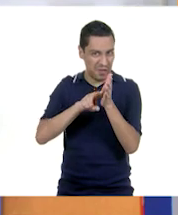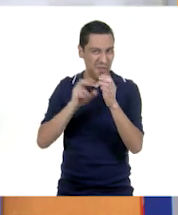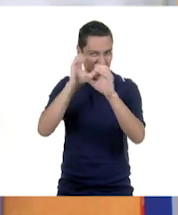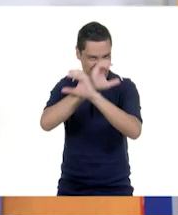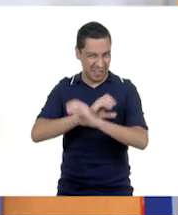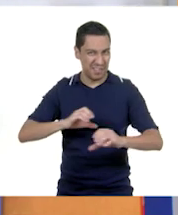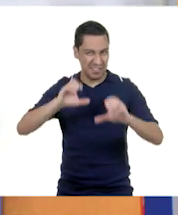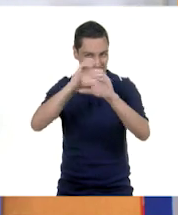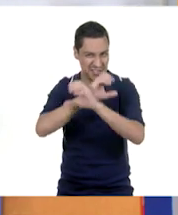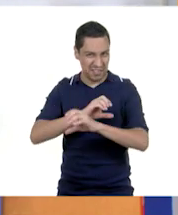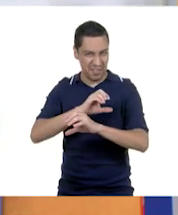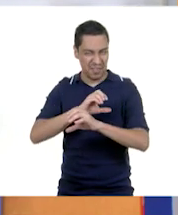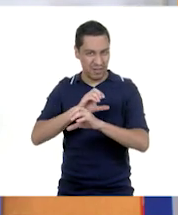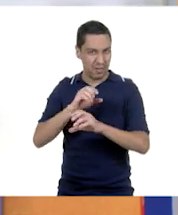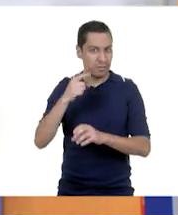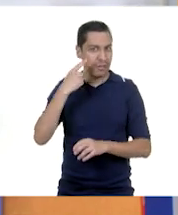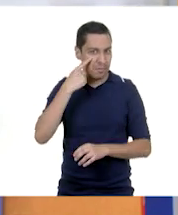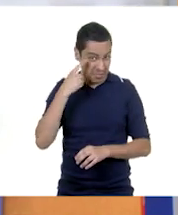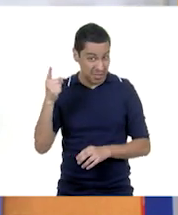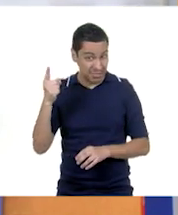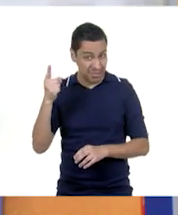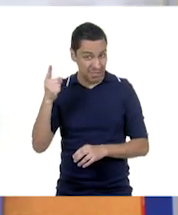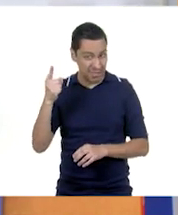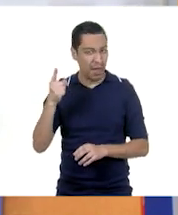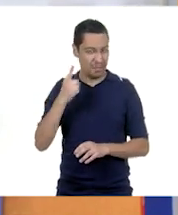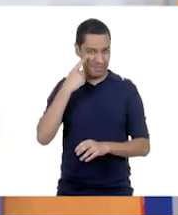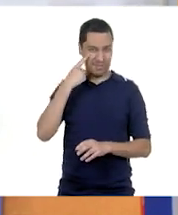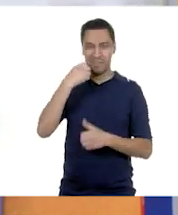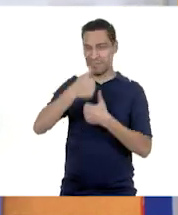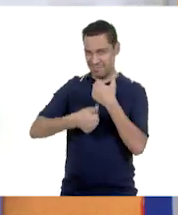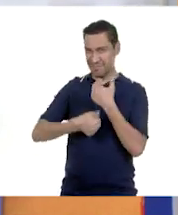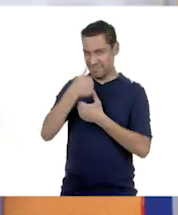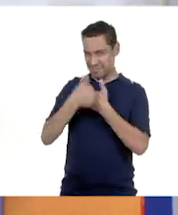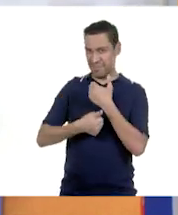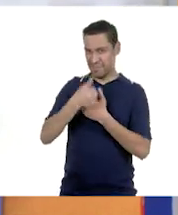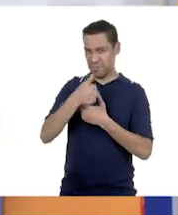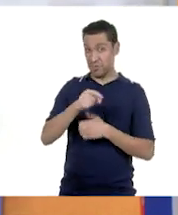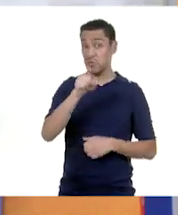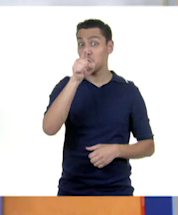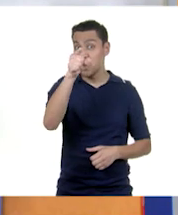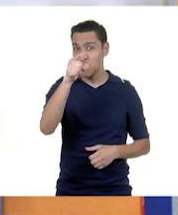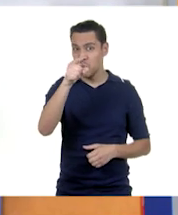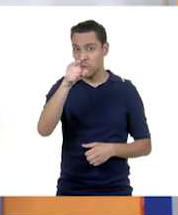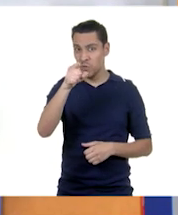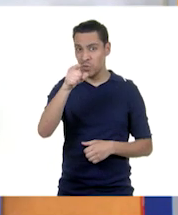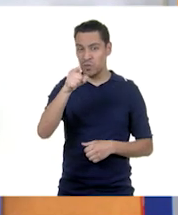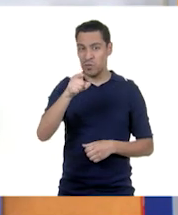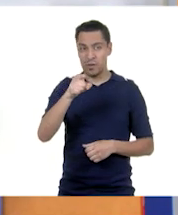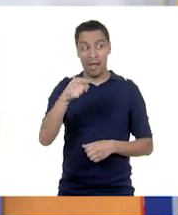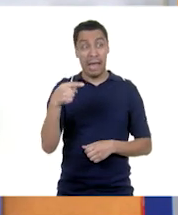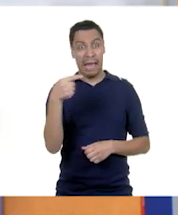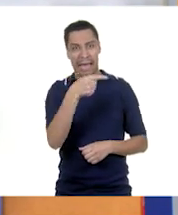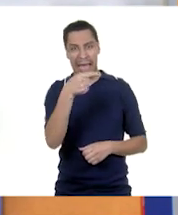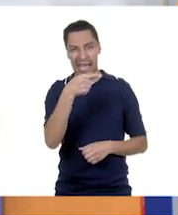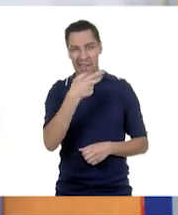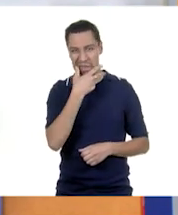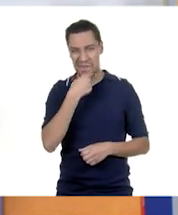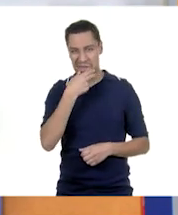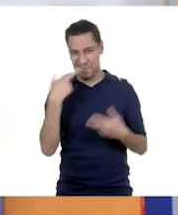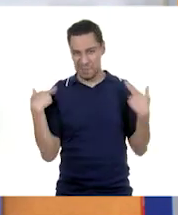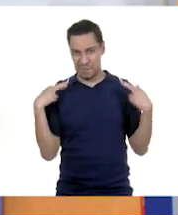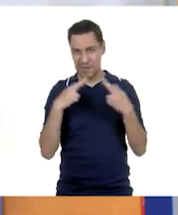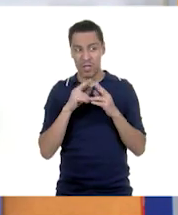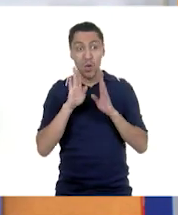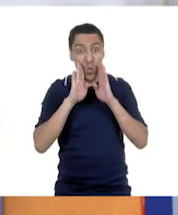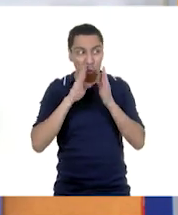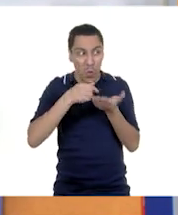canción, aparte de estar bailando y disfrutándola. Ajá. Te tengo un reto. Pues niñas y niños, no le vayan a soplar todavía, no le vayan a ayudar. Vamos a ver